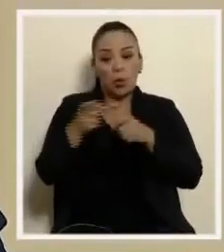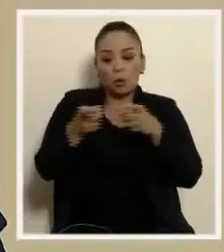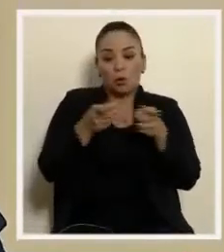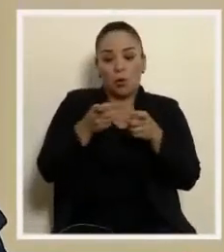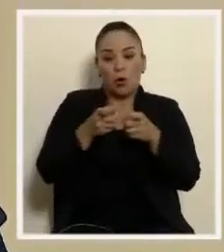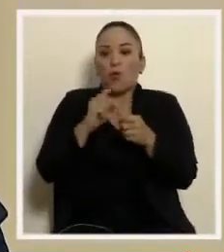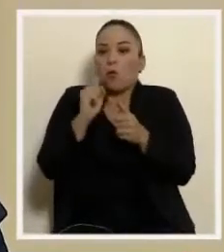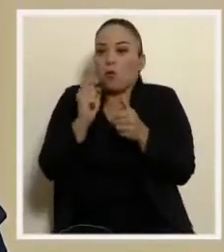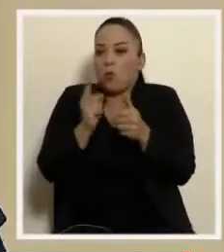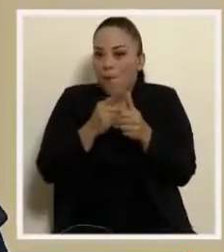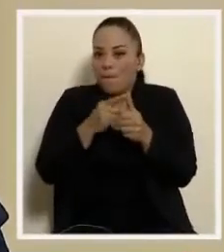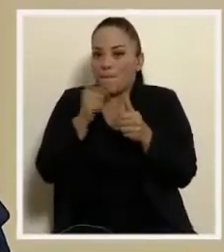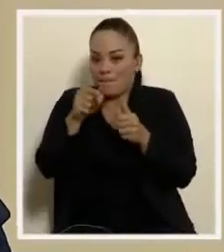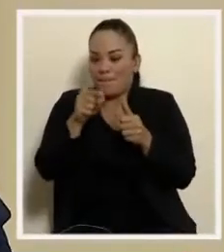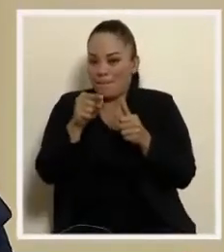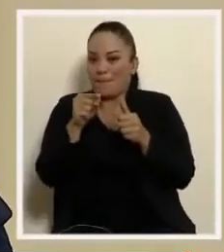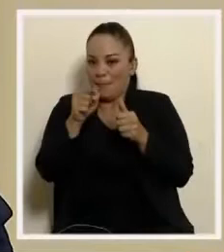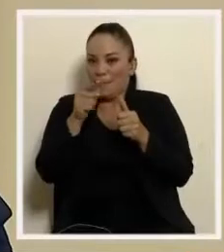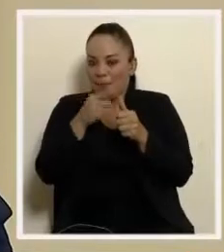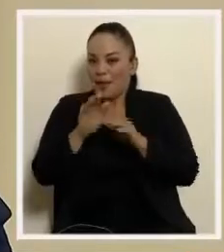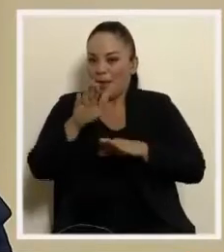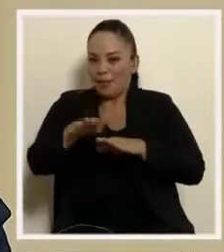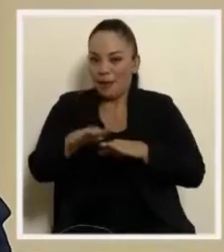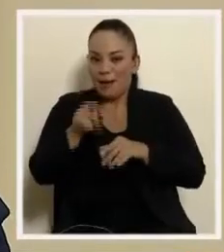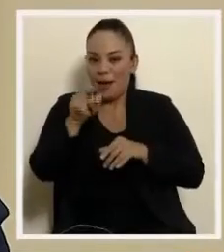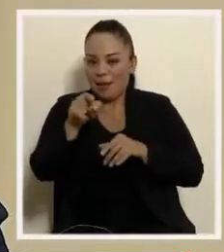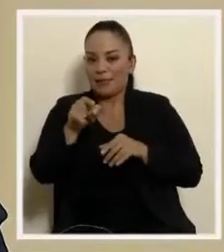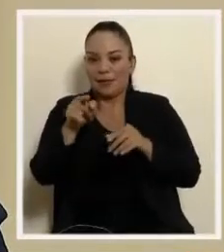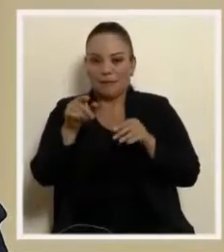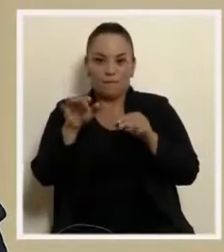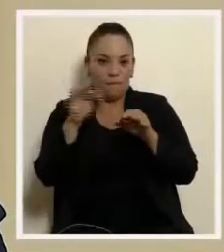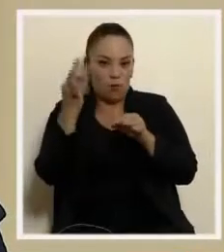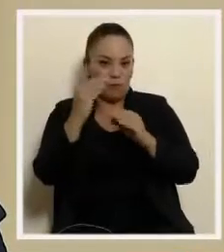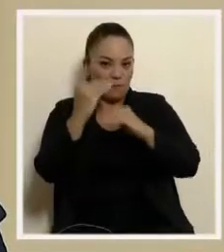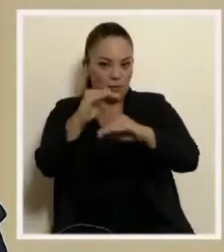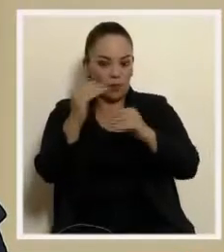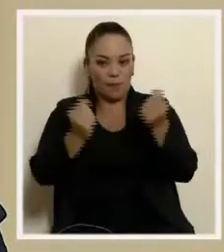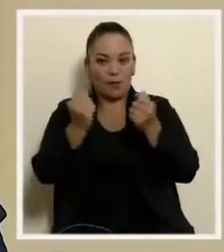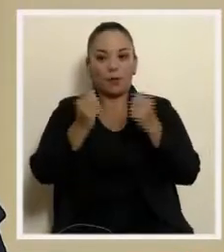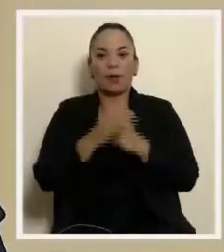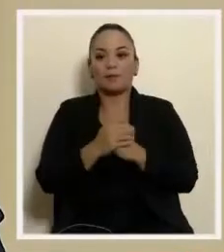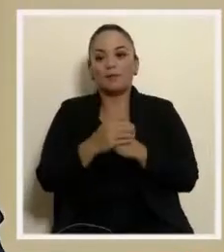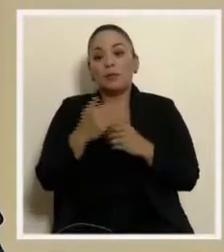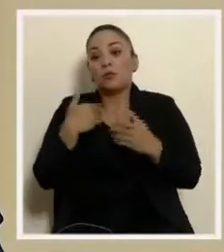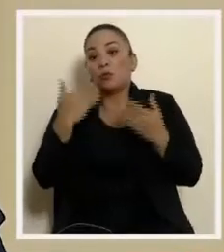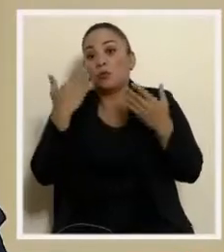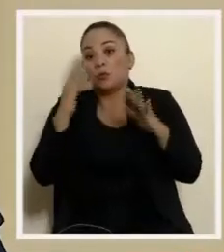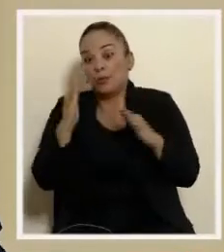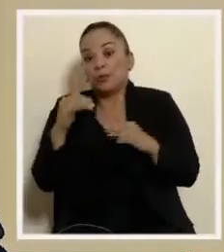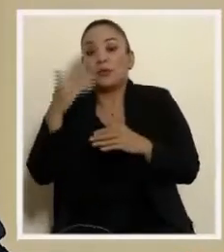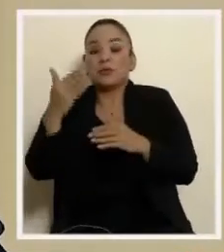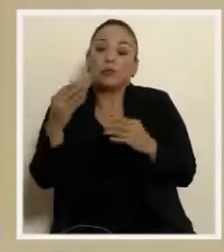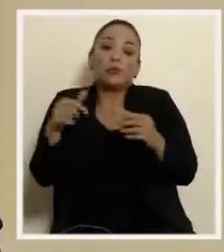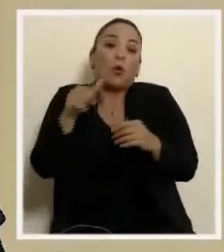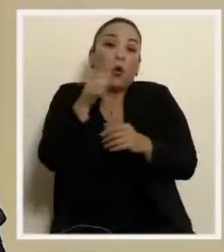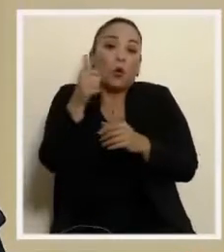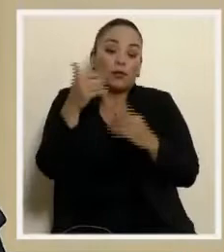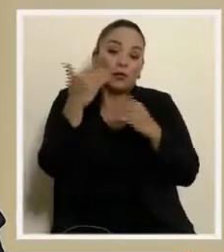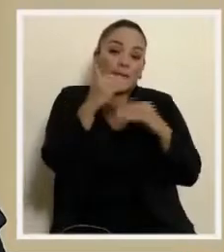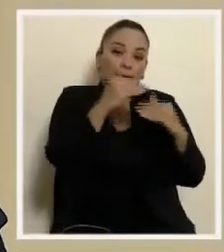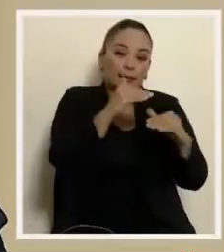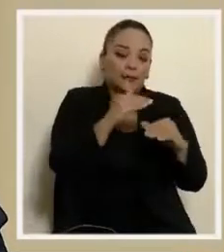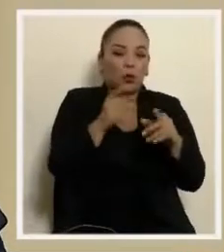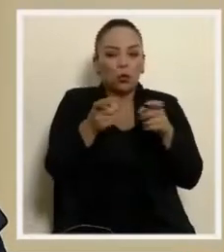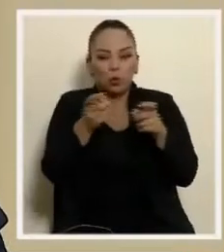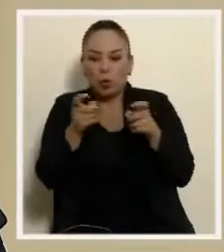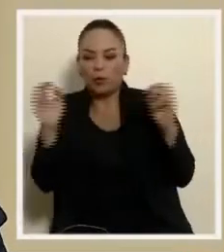con esa medida. No podemos descartar que tengamos que establecer algunas otras medidas de control de aforo u otras, sin